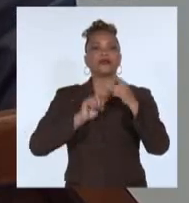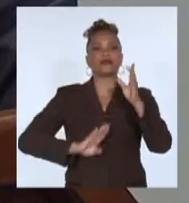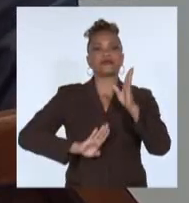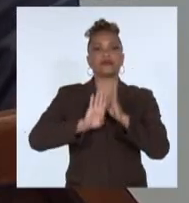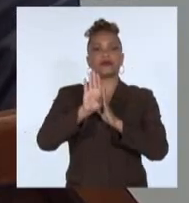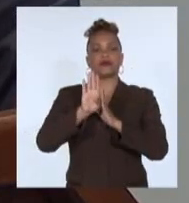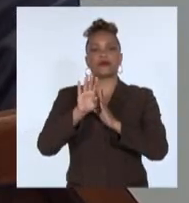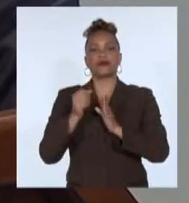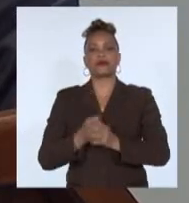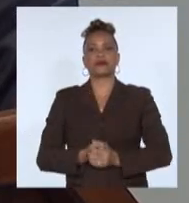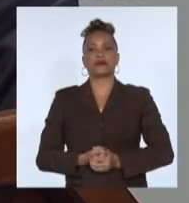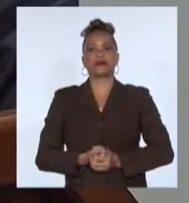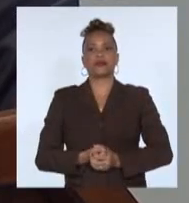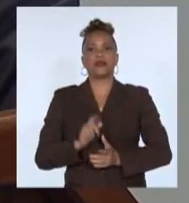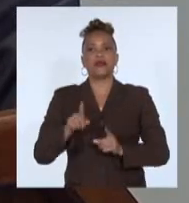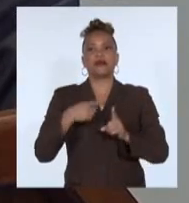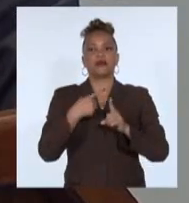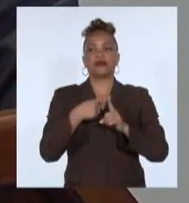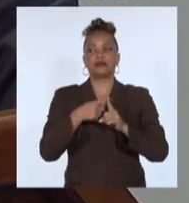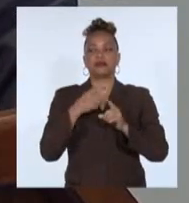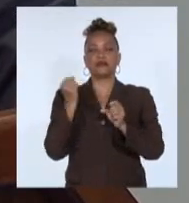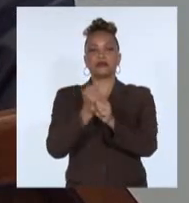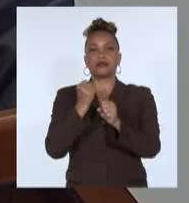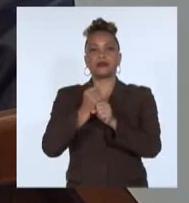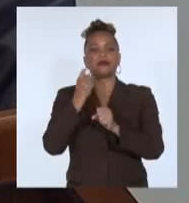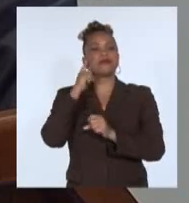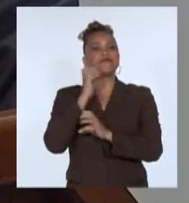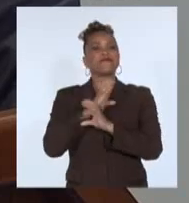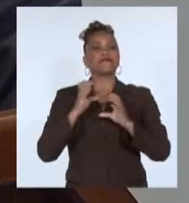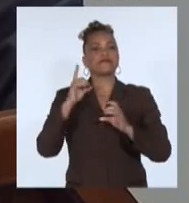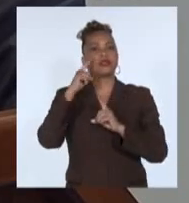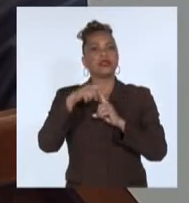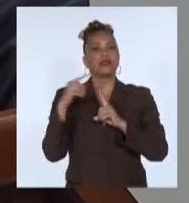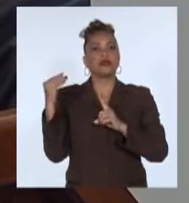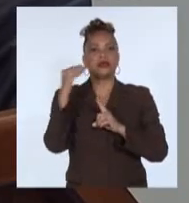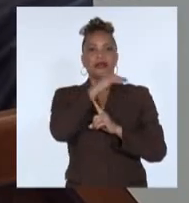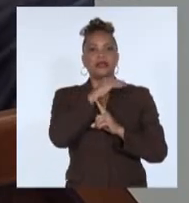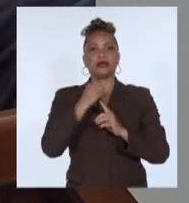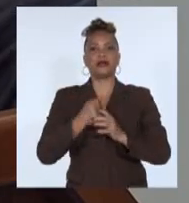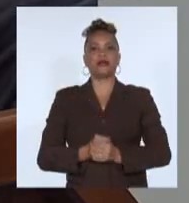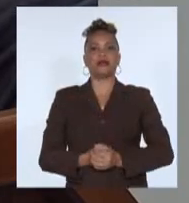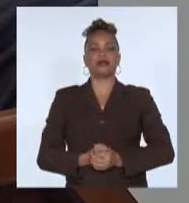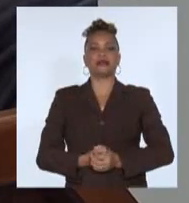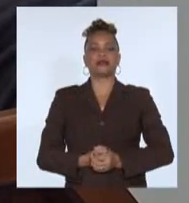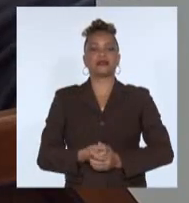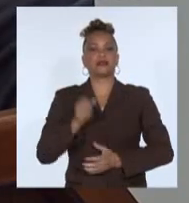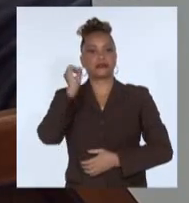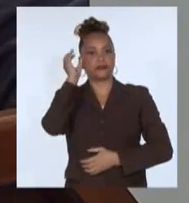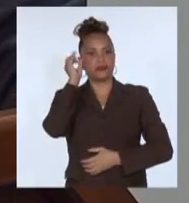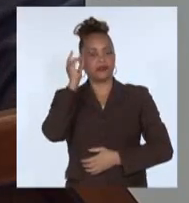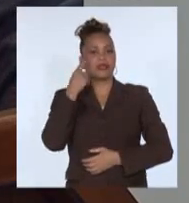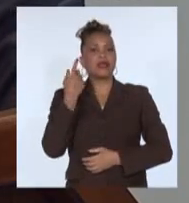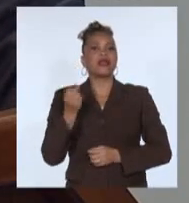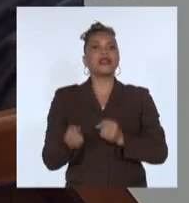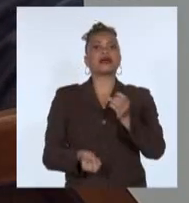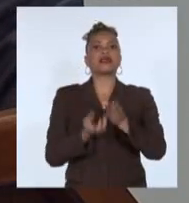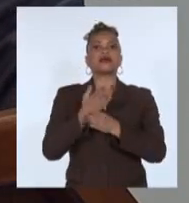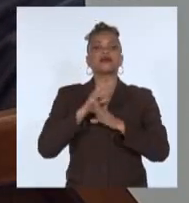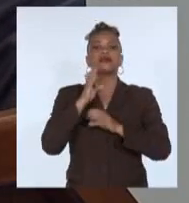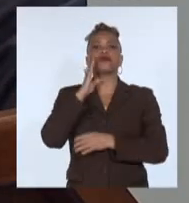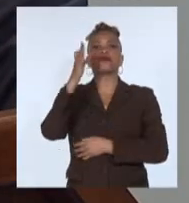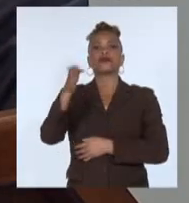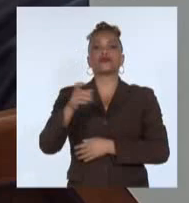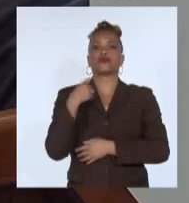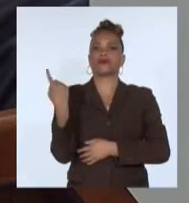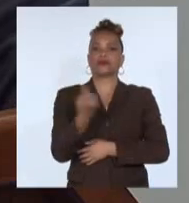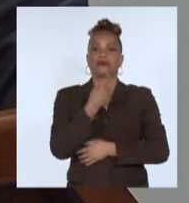Sostenible y el papel fundamental de la ciencia, la tecnología y la innovación en la creación de un futuro próspero para